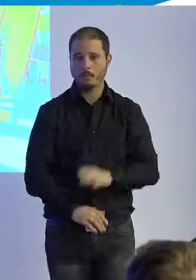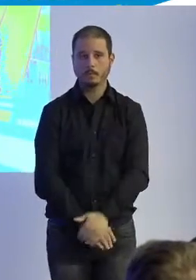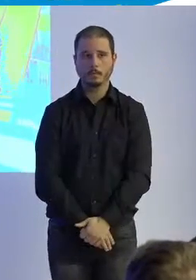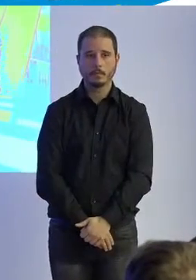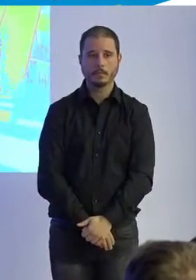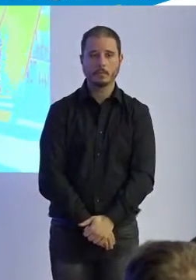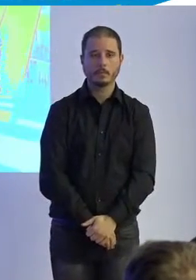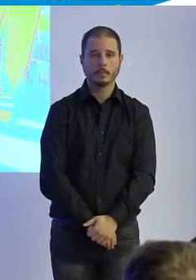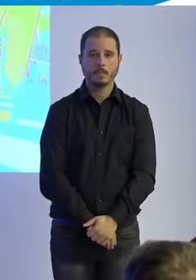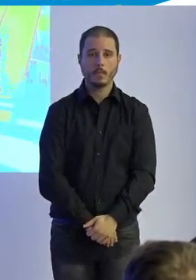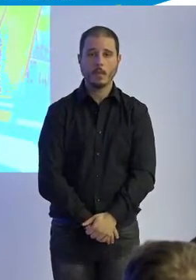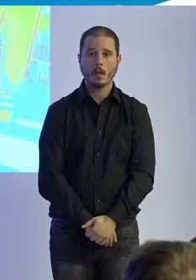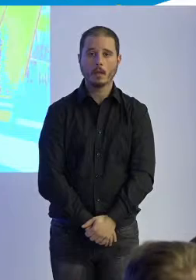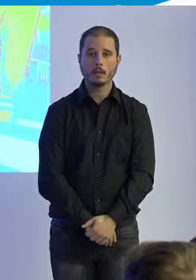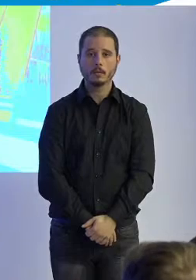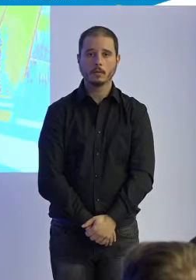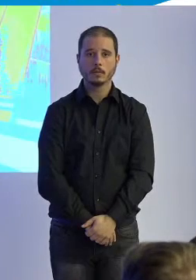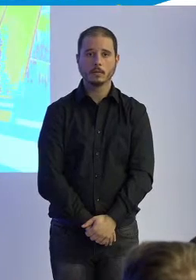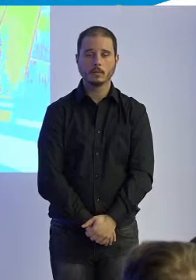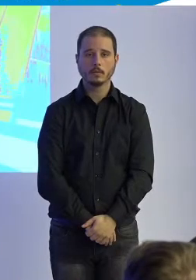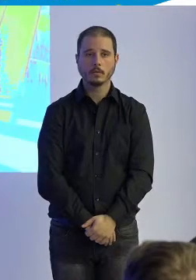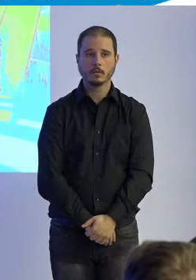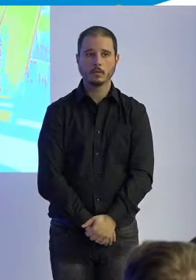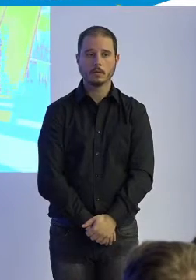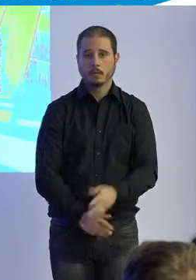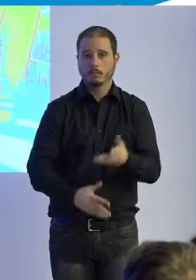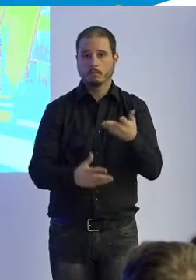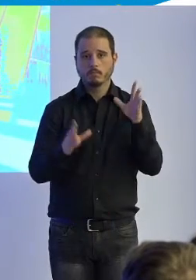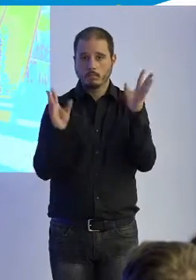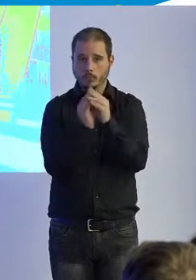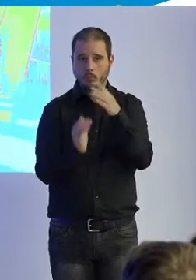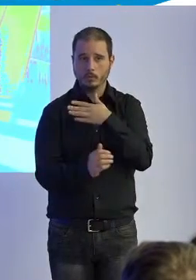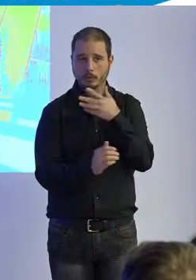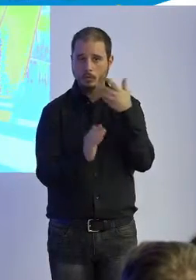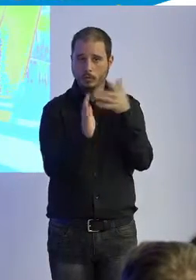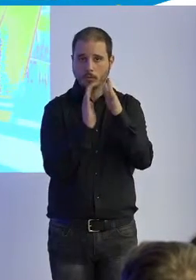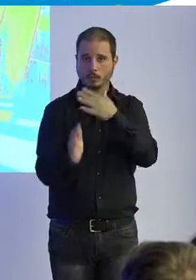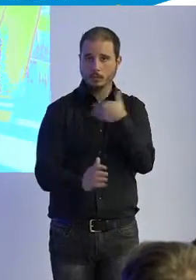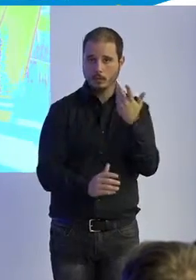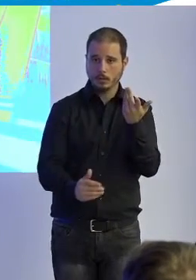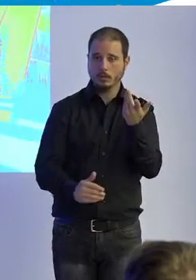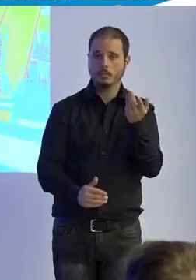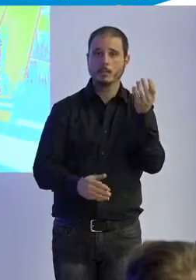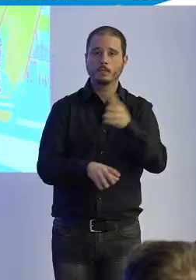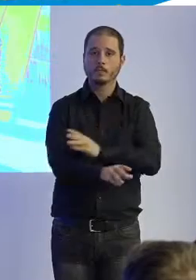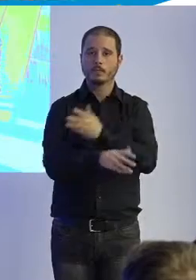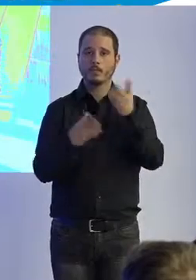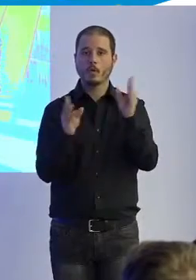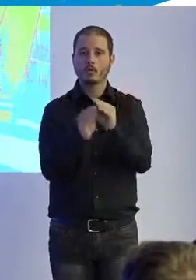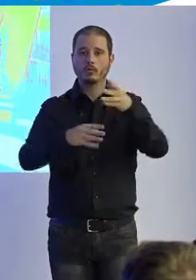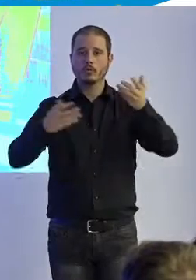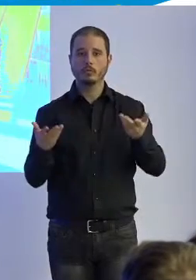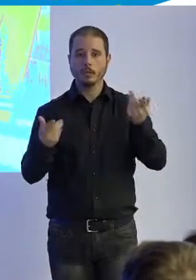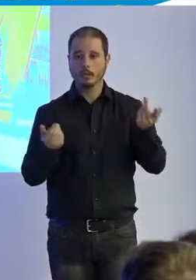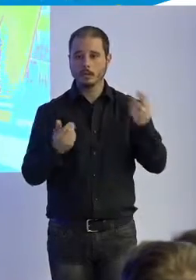hombre, la conclusión un poco de lo que queríamos contar aquí es el tema de que para poder hacer experiencias de